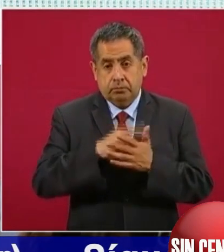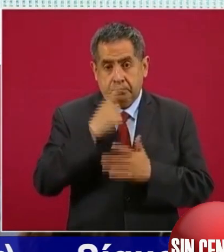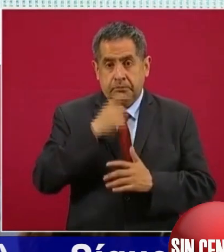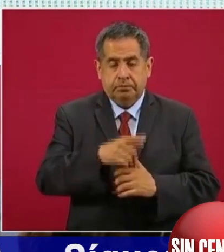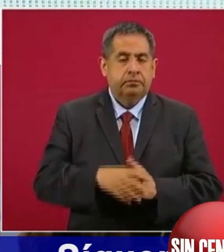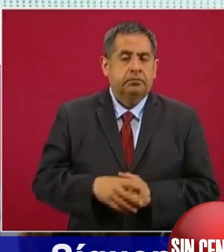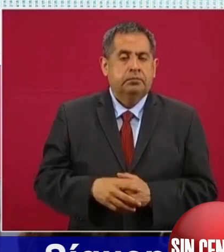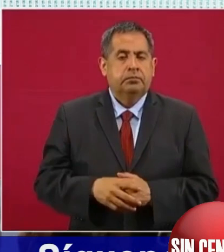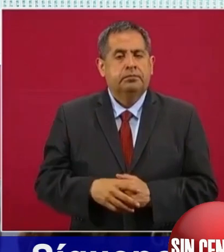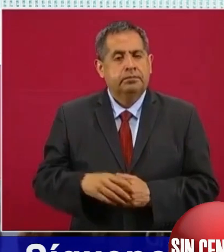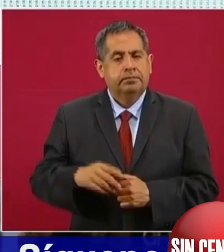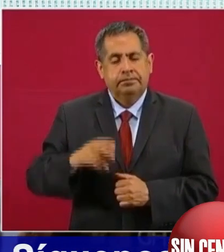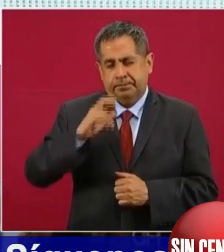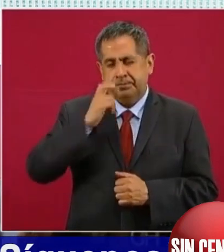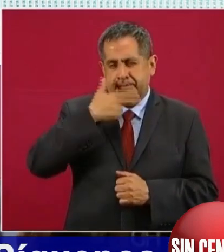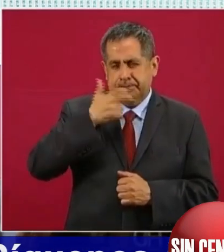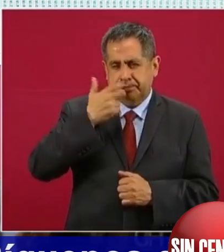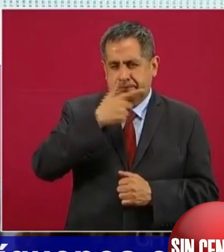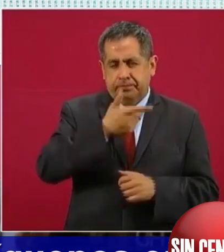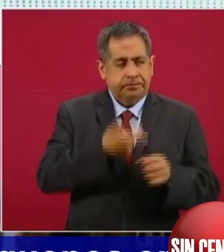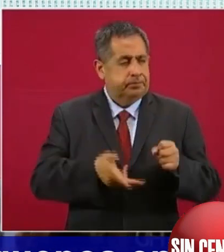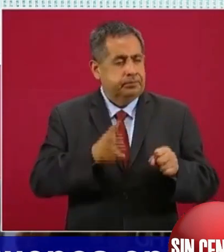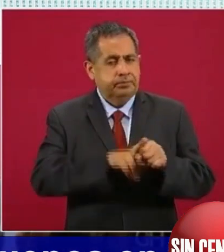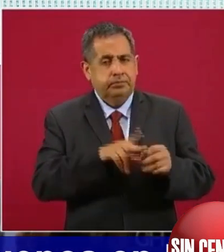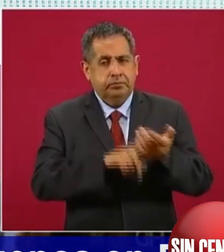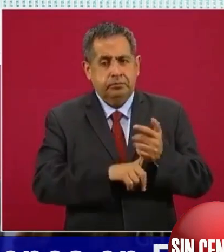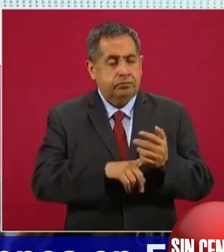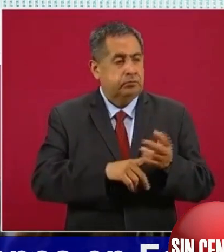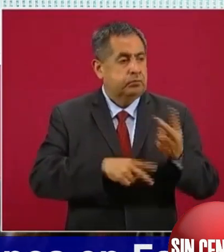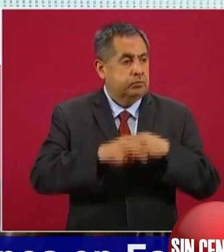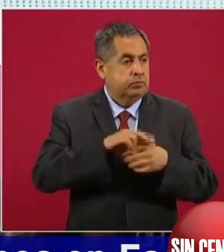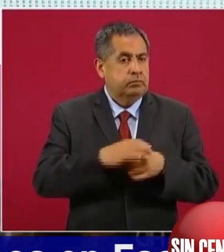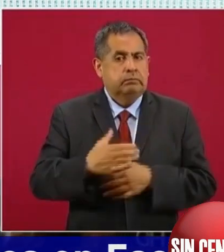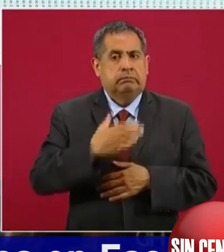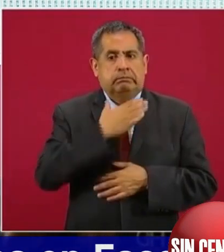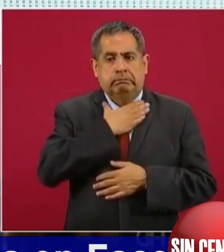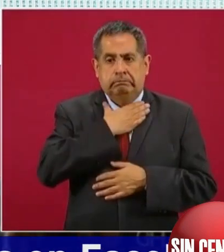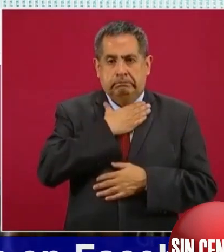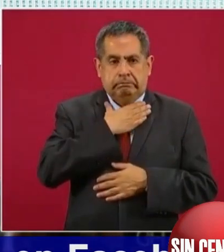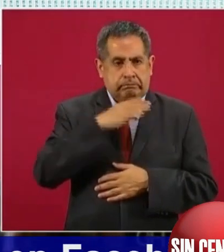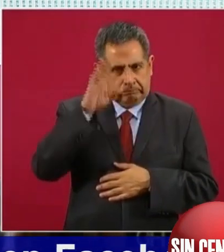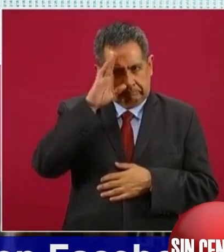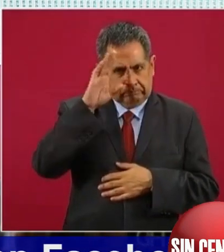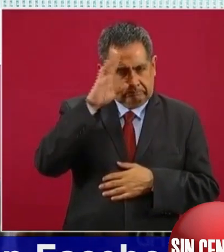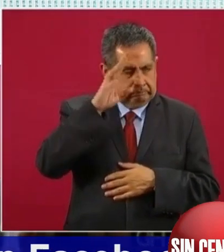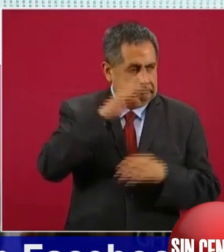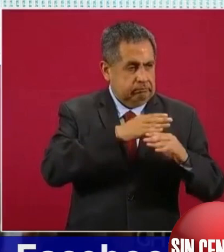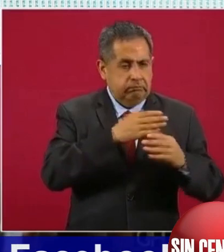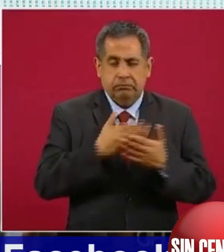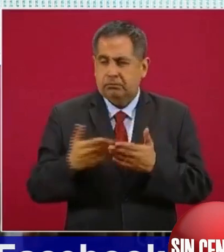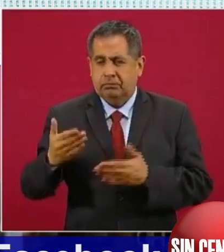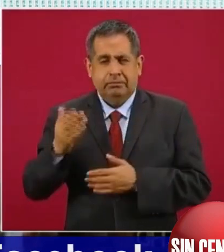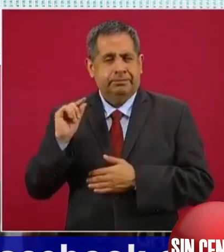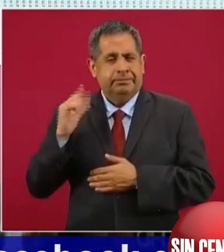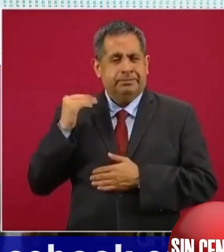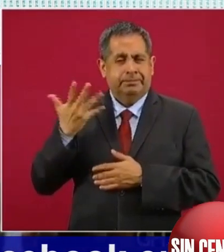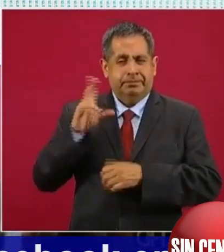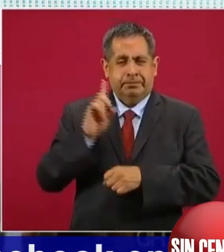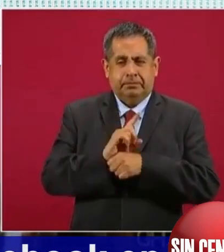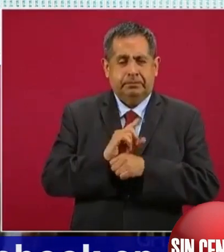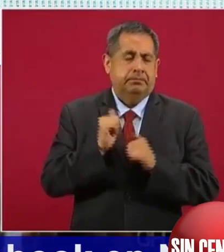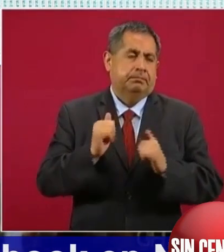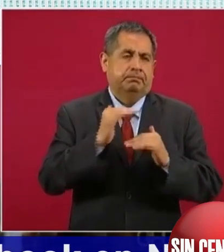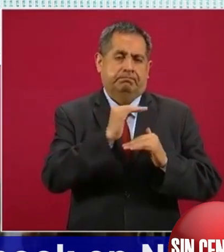supuesto. Vemos la ocupación hospitalaria como fue subiendo y apenas en los últimos 5 días se ha estabilizado, en parte por la